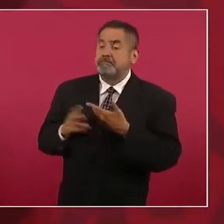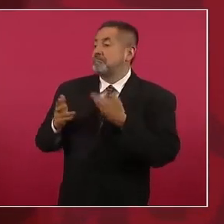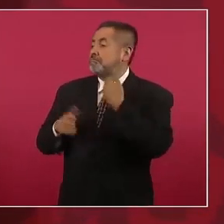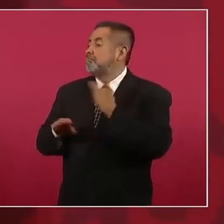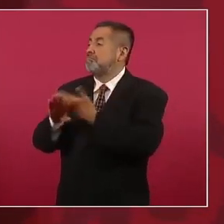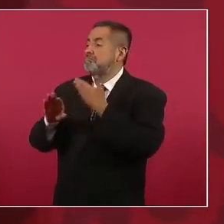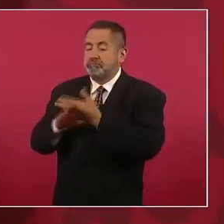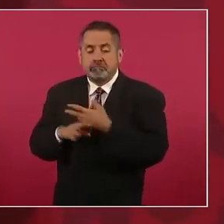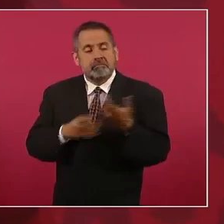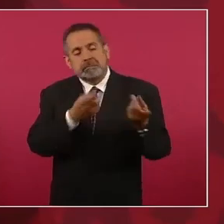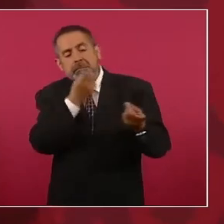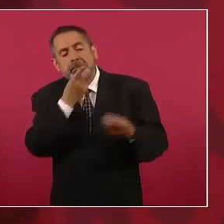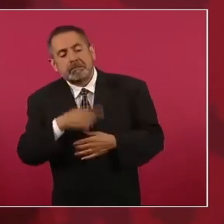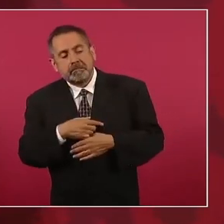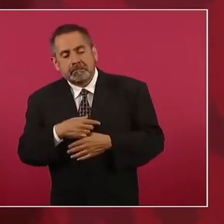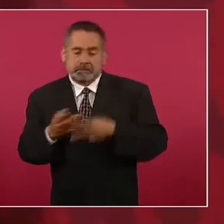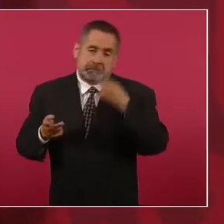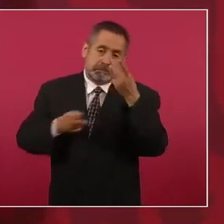para que declaren